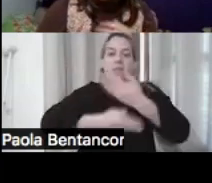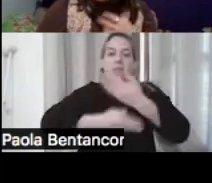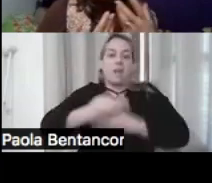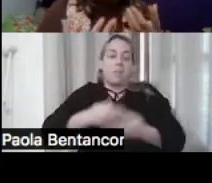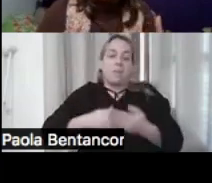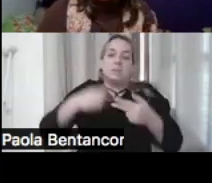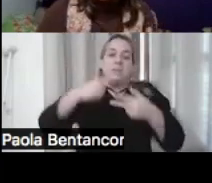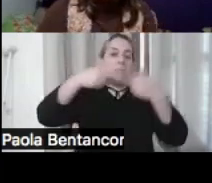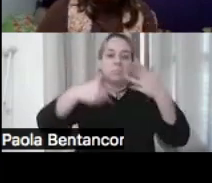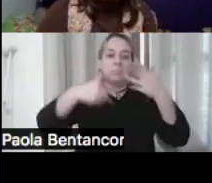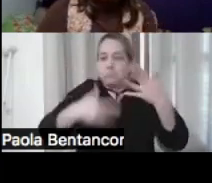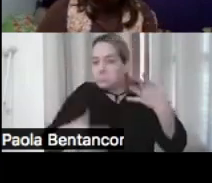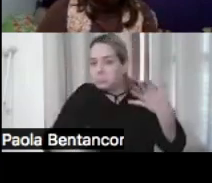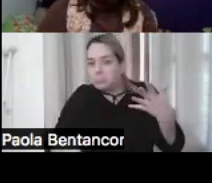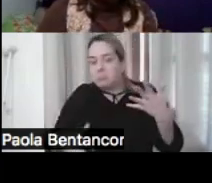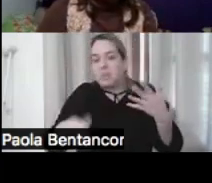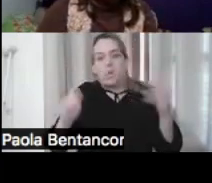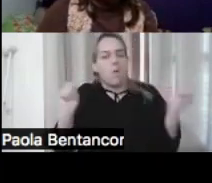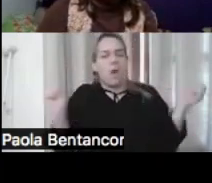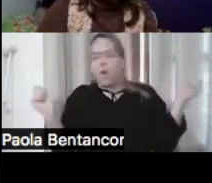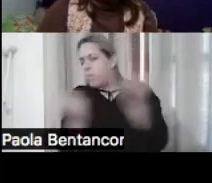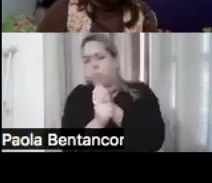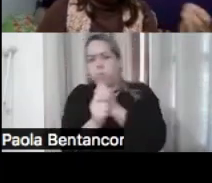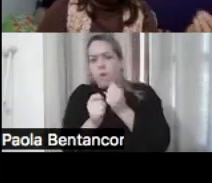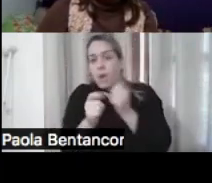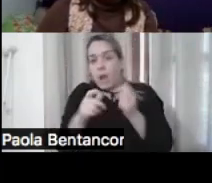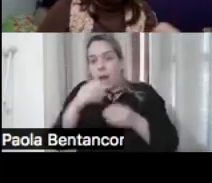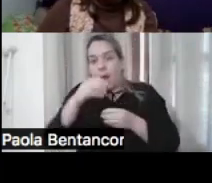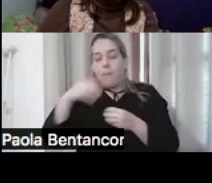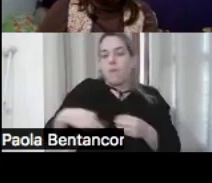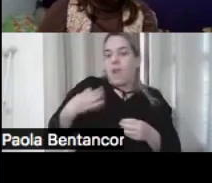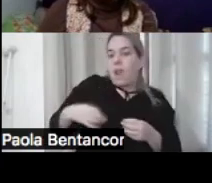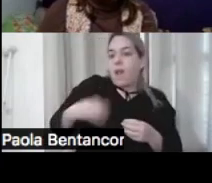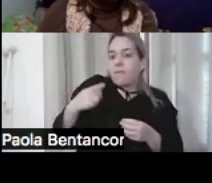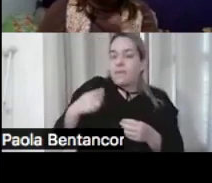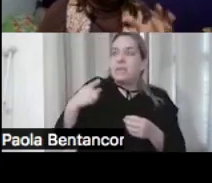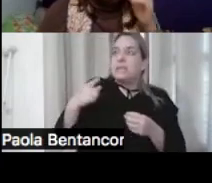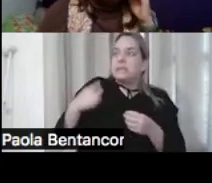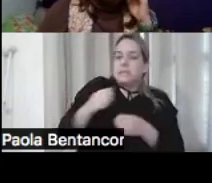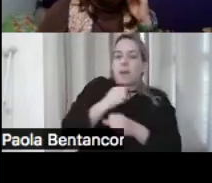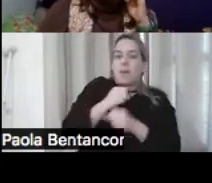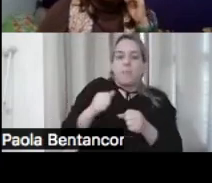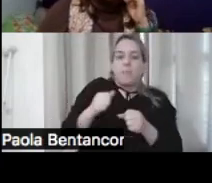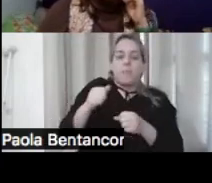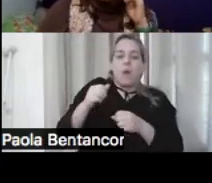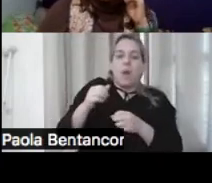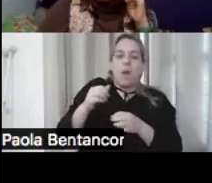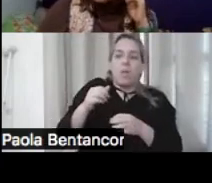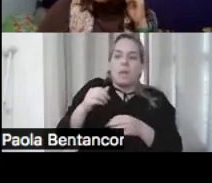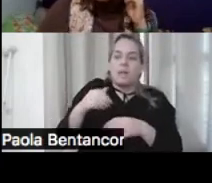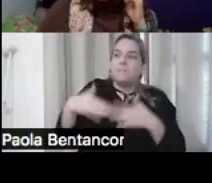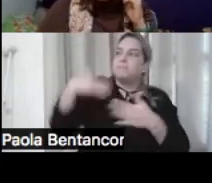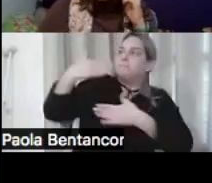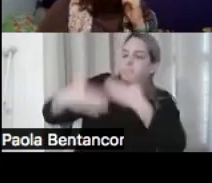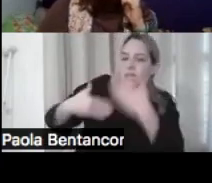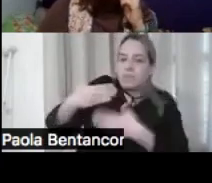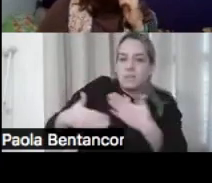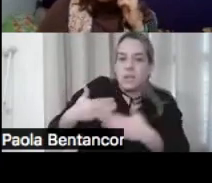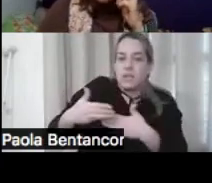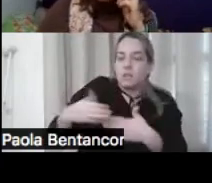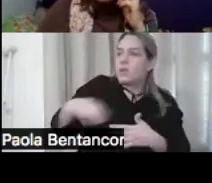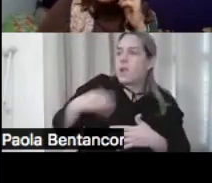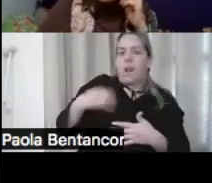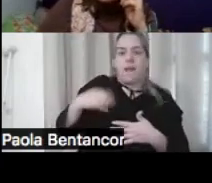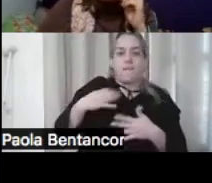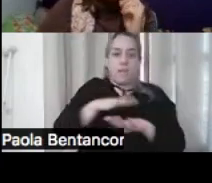otras circunstancias como cambio de roles en la vida y demás, ven afectado su desempeño en las diferentes ocupaciones de la vida.